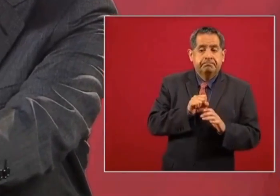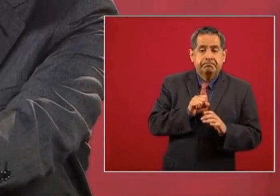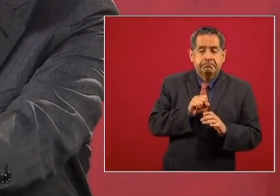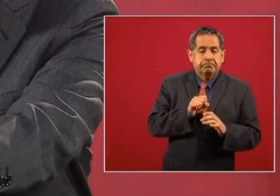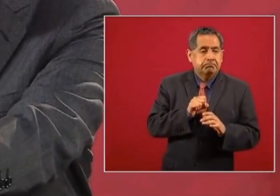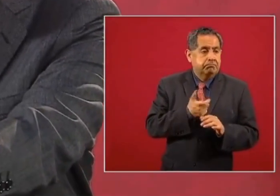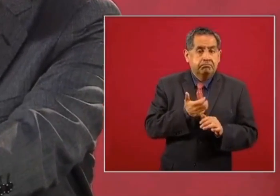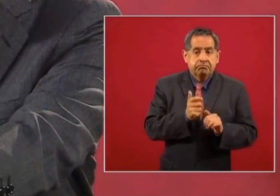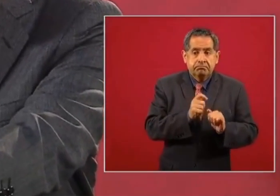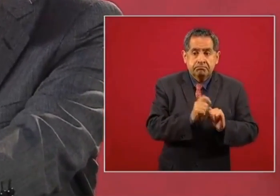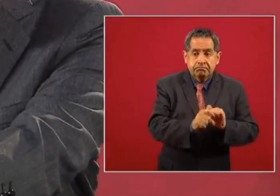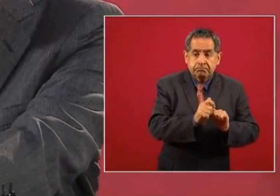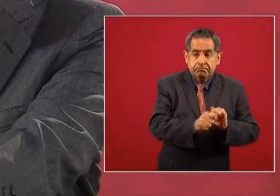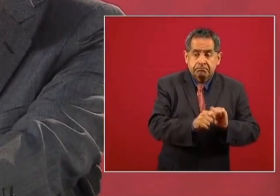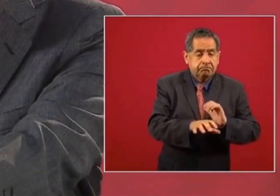en efectivo